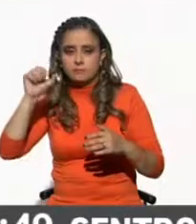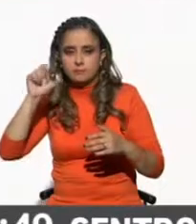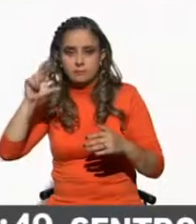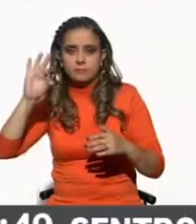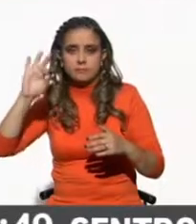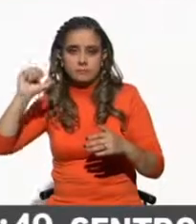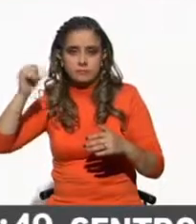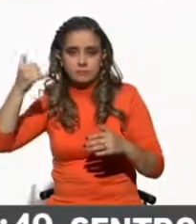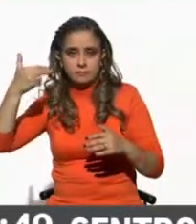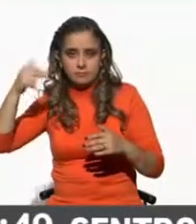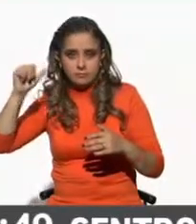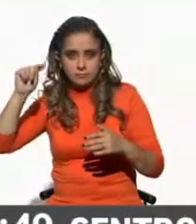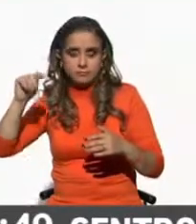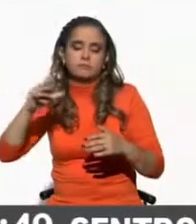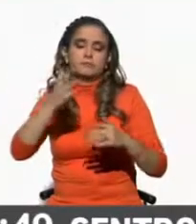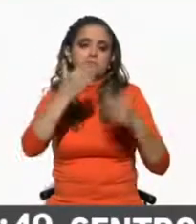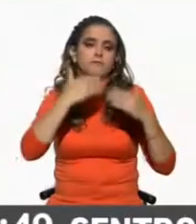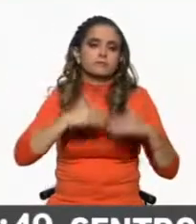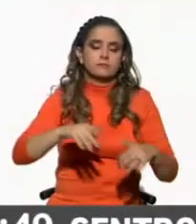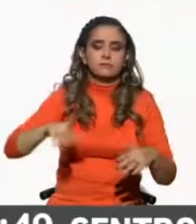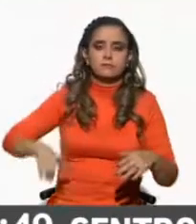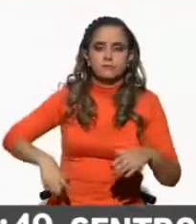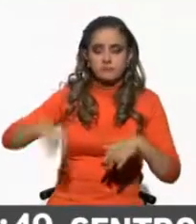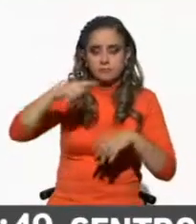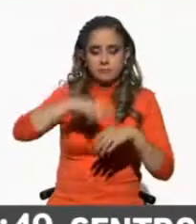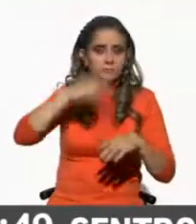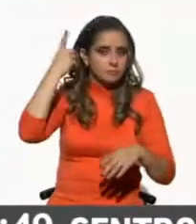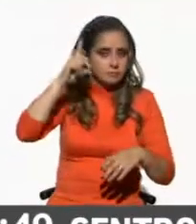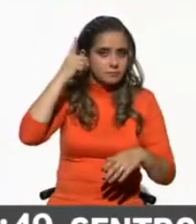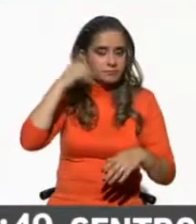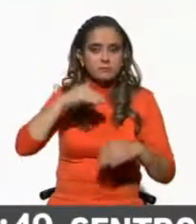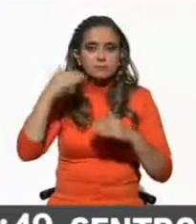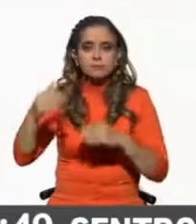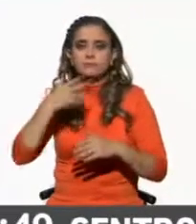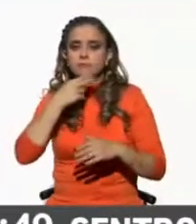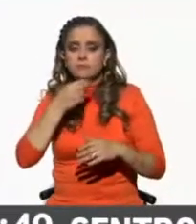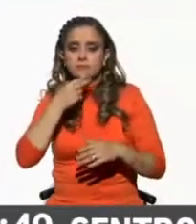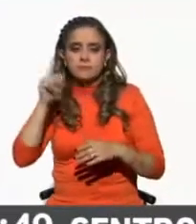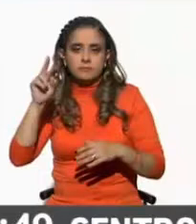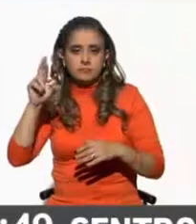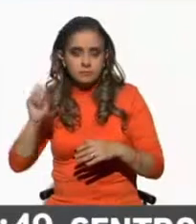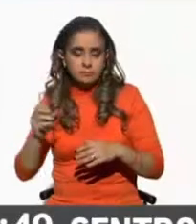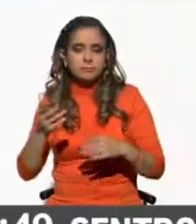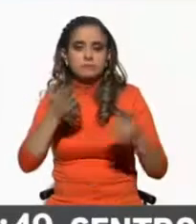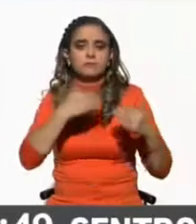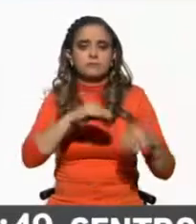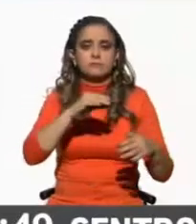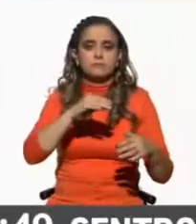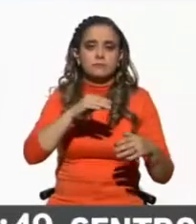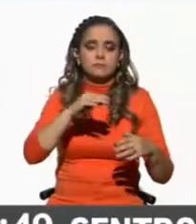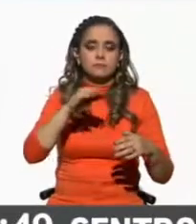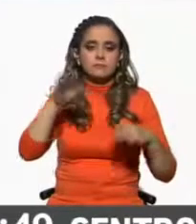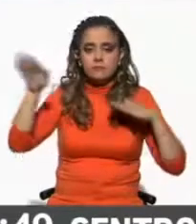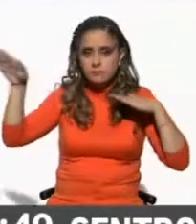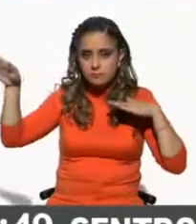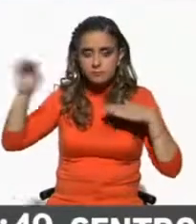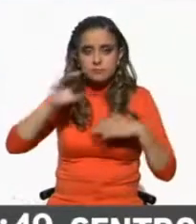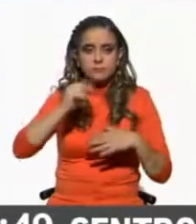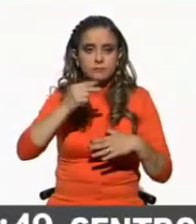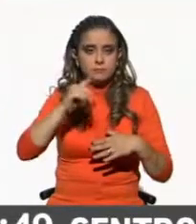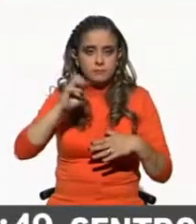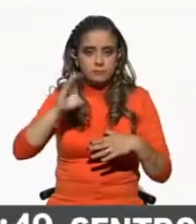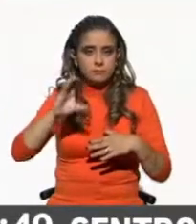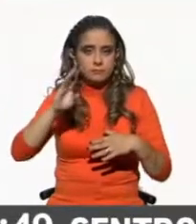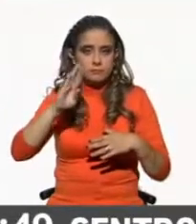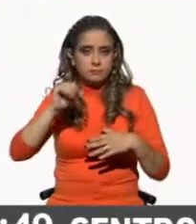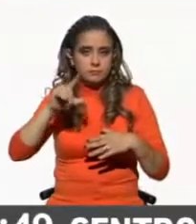en los lugares más abajo estaría el gobernador de Durango, Rosa Sáiz Puro, o Cuauhtémoc Blanco en Morelos.